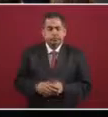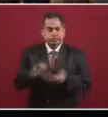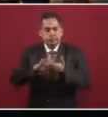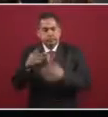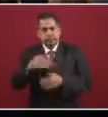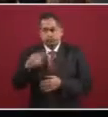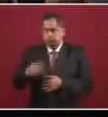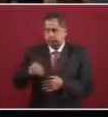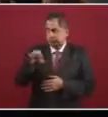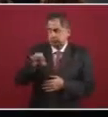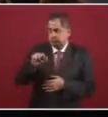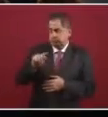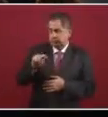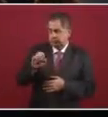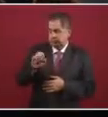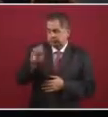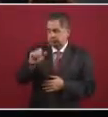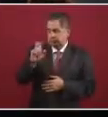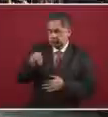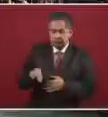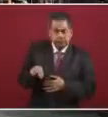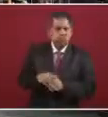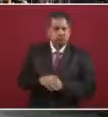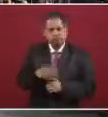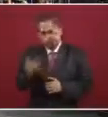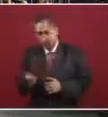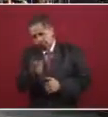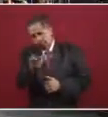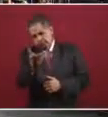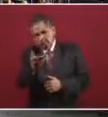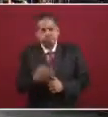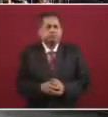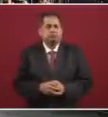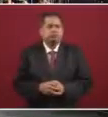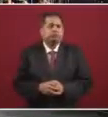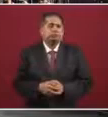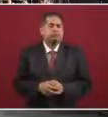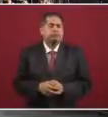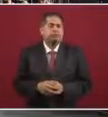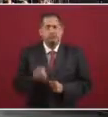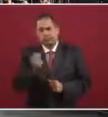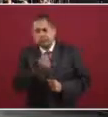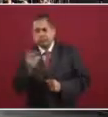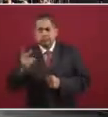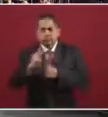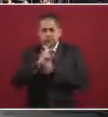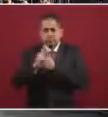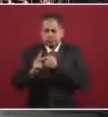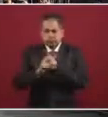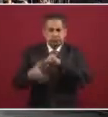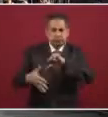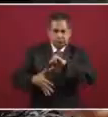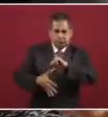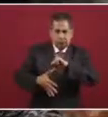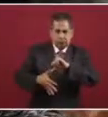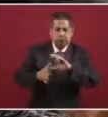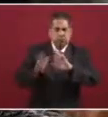Esteban Durán, diario Basta, Grupo Cantón. Canciller, ya algunos países latinoamericanos se